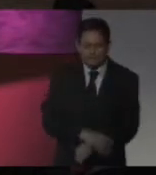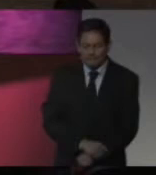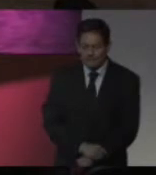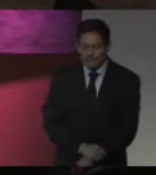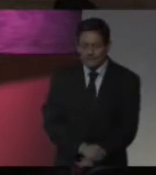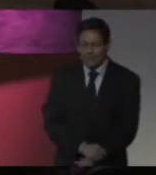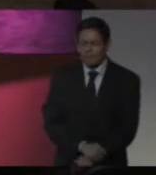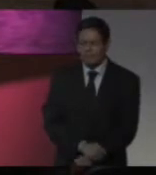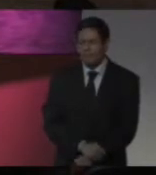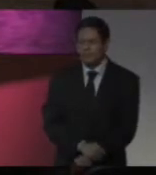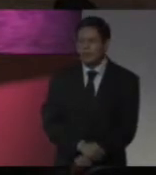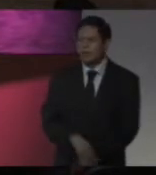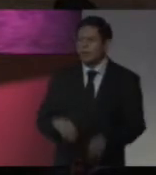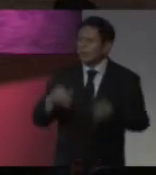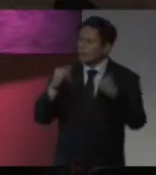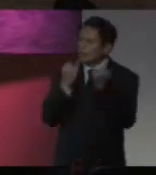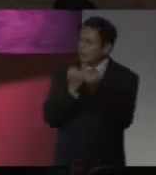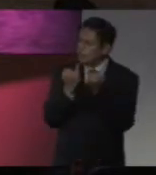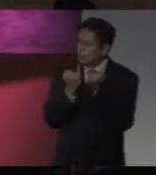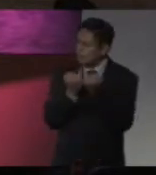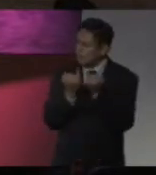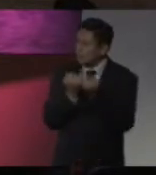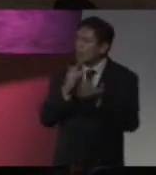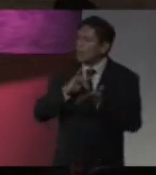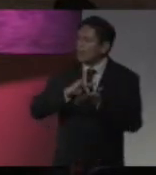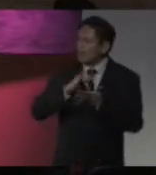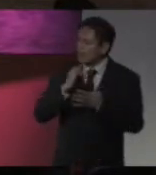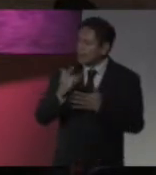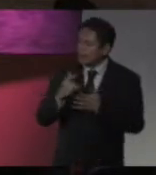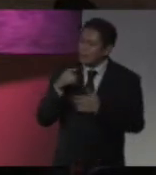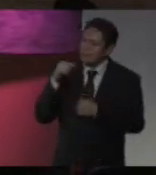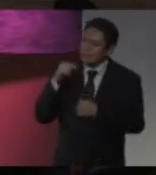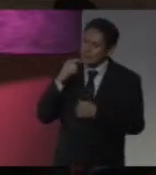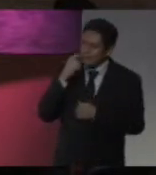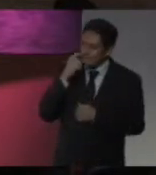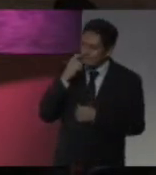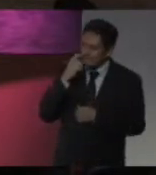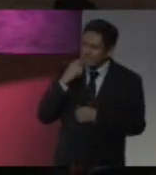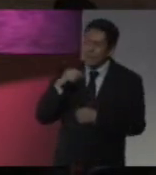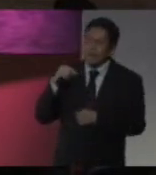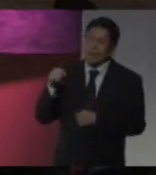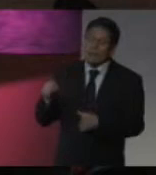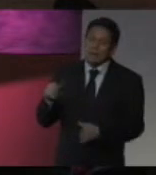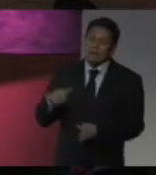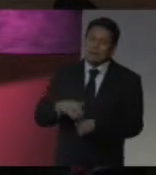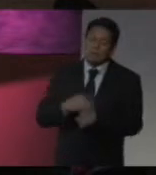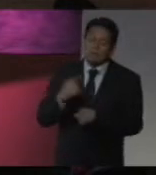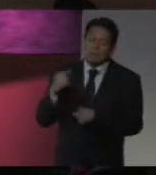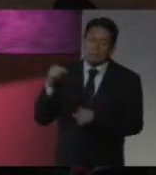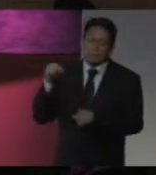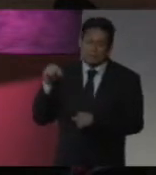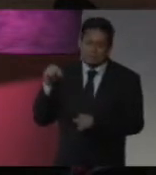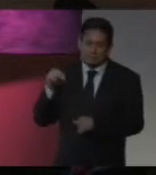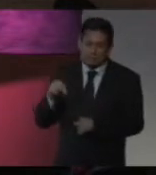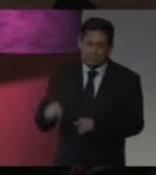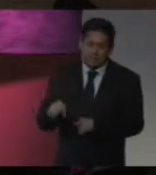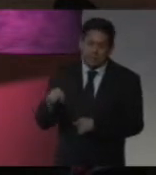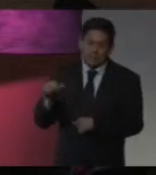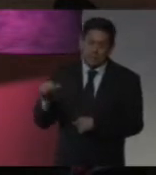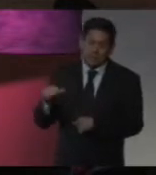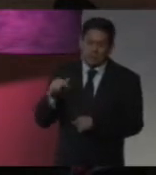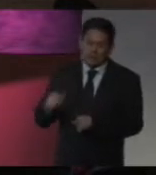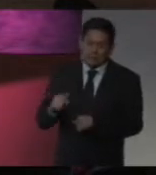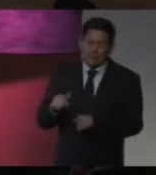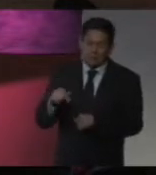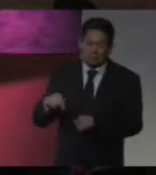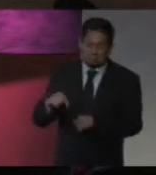Y también agradezco profundamente la delicadeza administrativa con las cuales han sabido, digamos, esperar y no